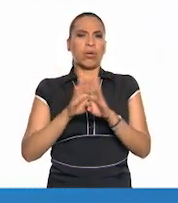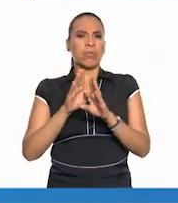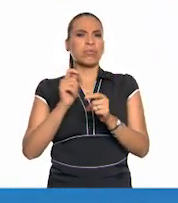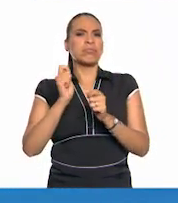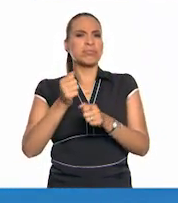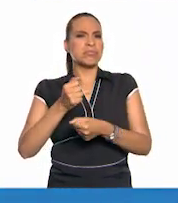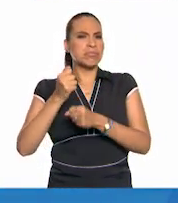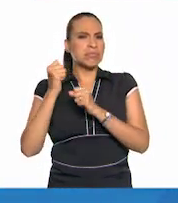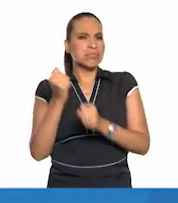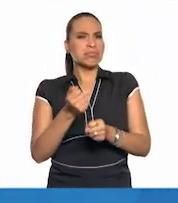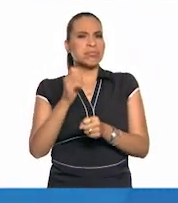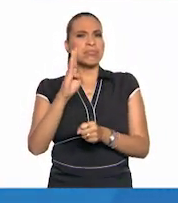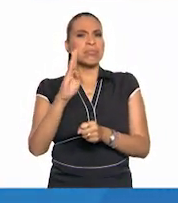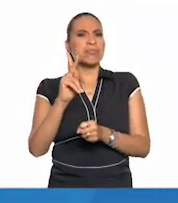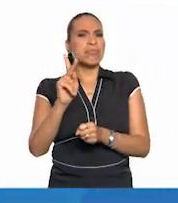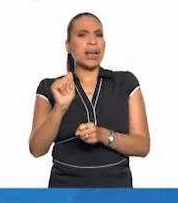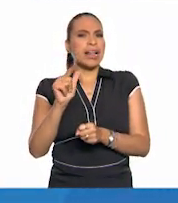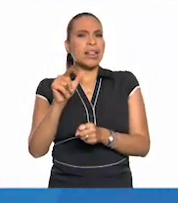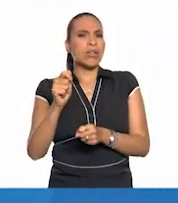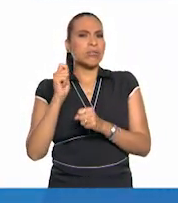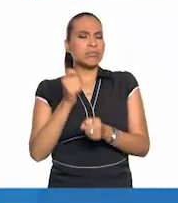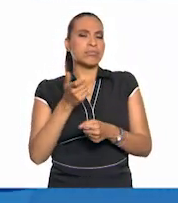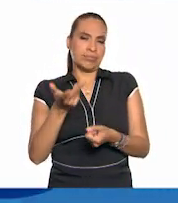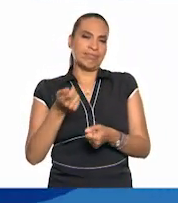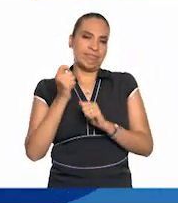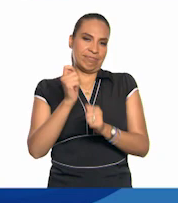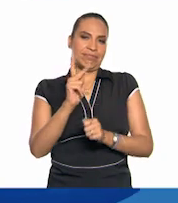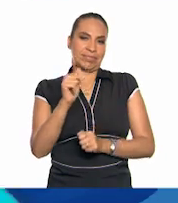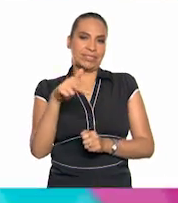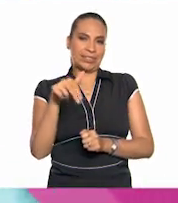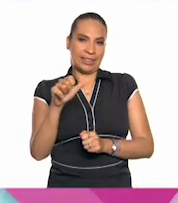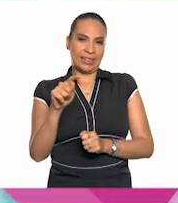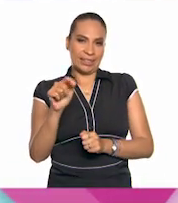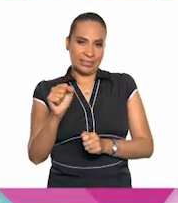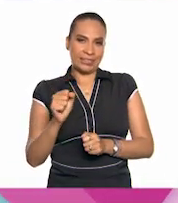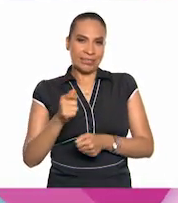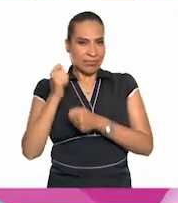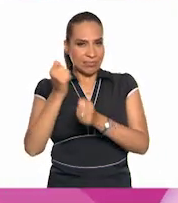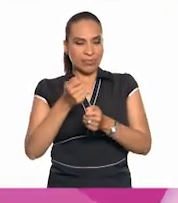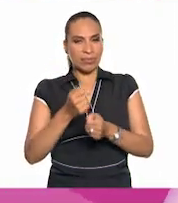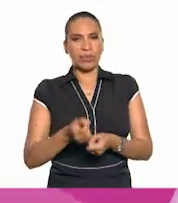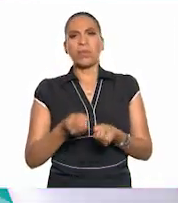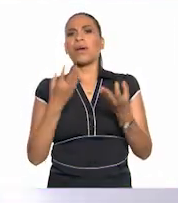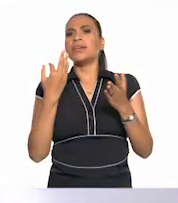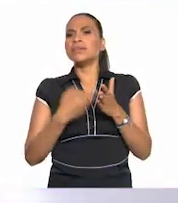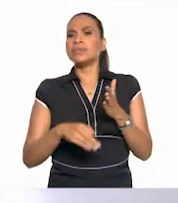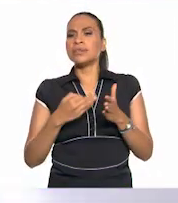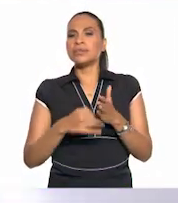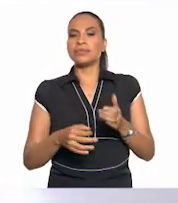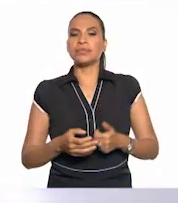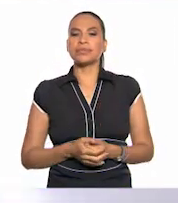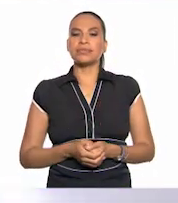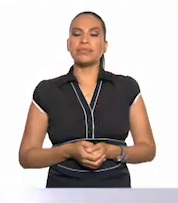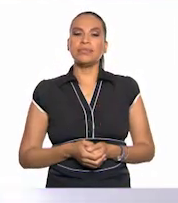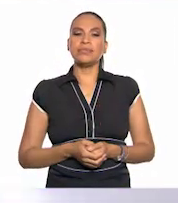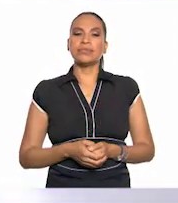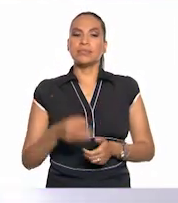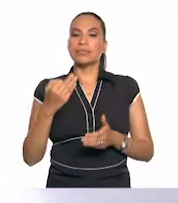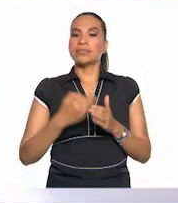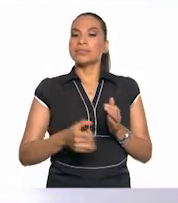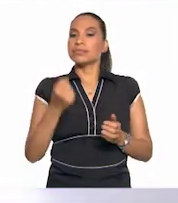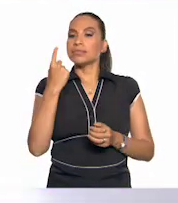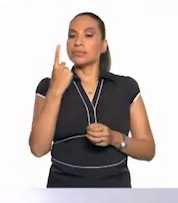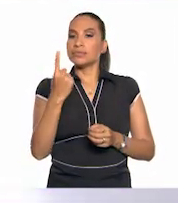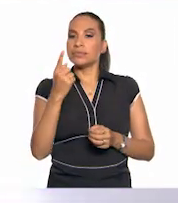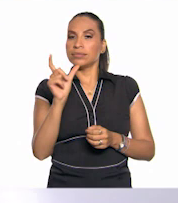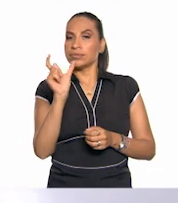palo. Sí, sí, habla de las piñatas. Muy bien. ¿Y cuántos nos faltan? A nos ver. Falta